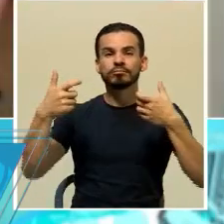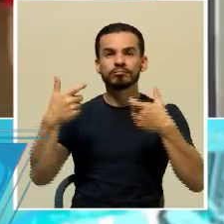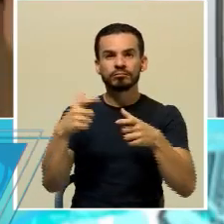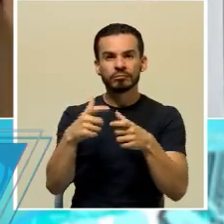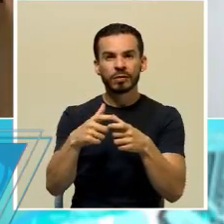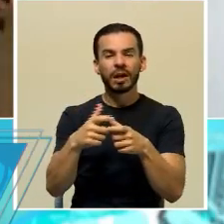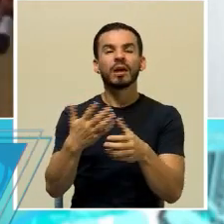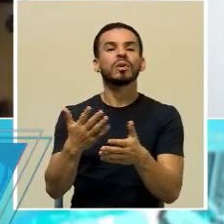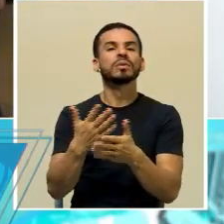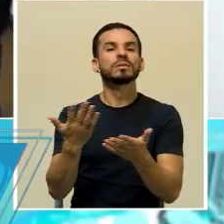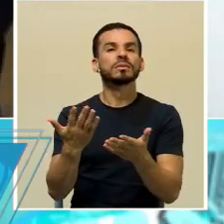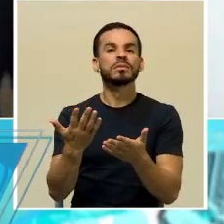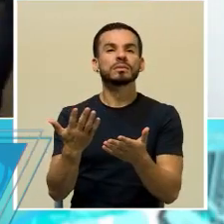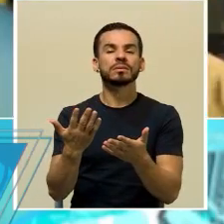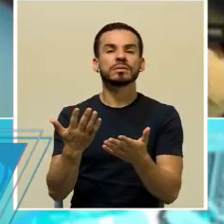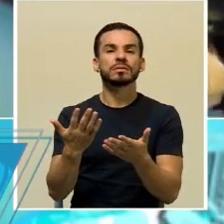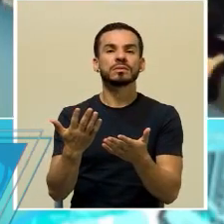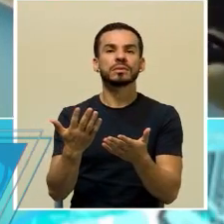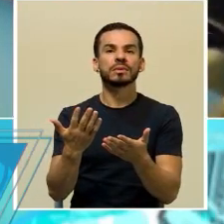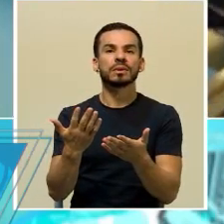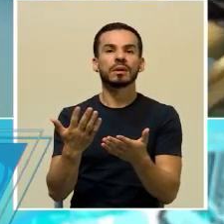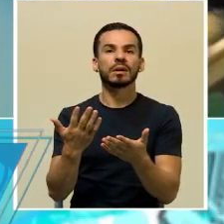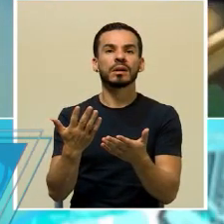reducción de